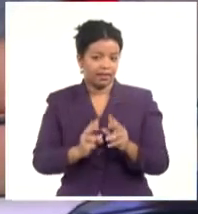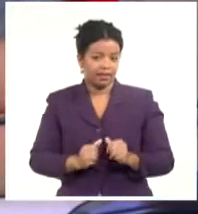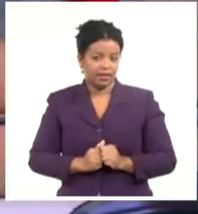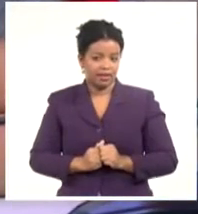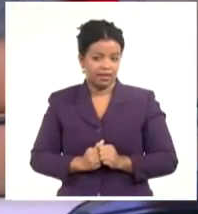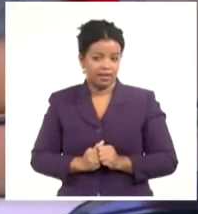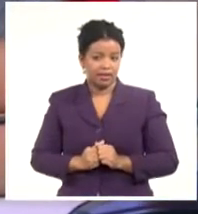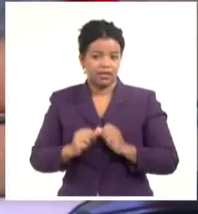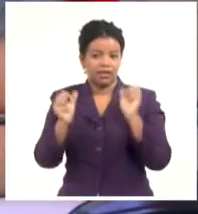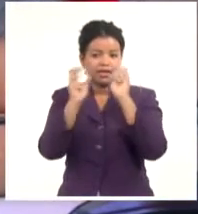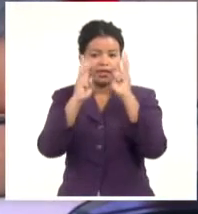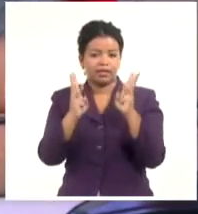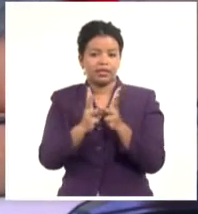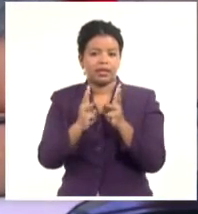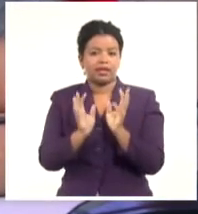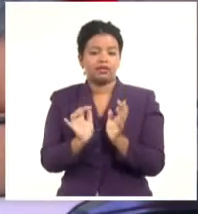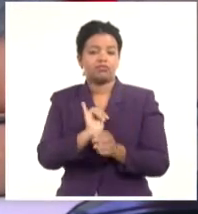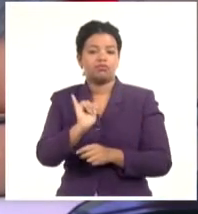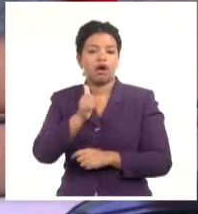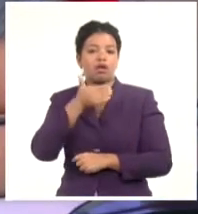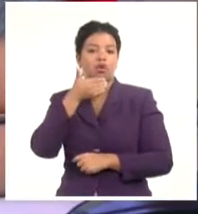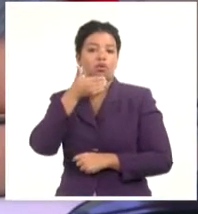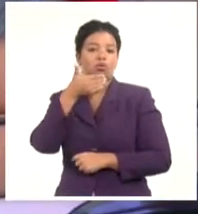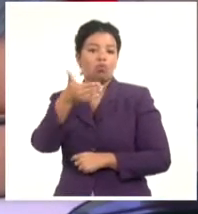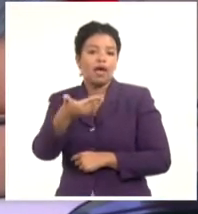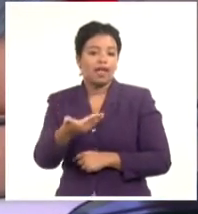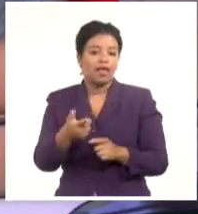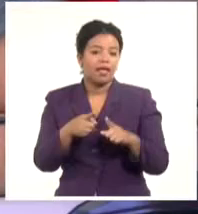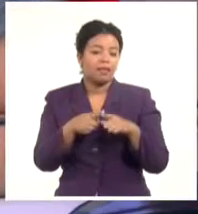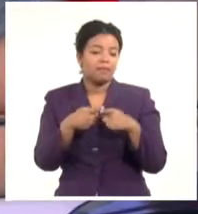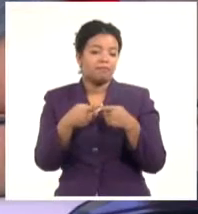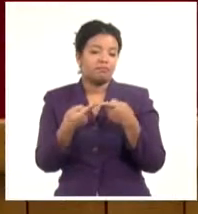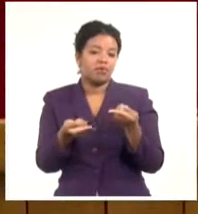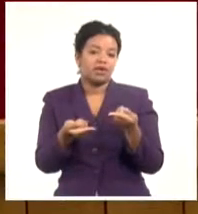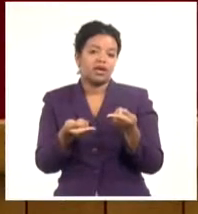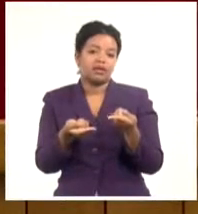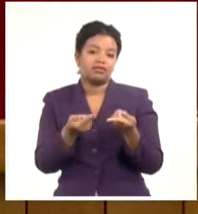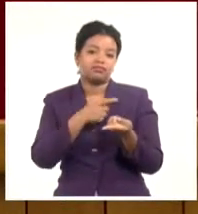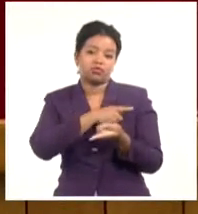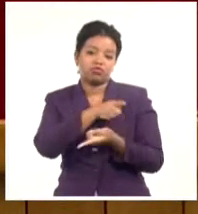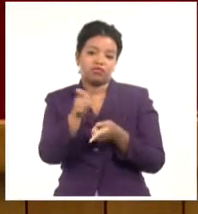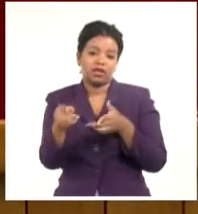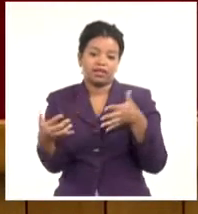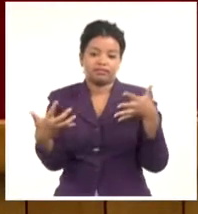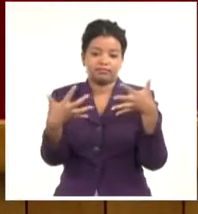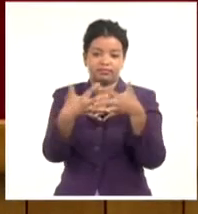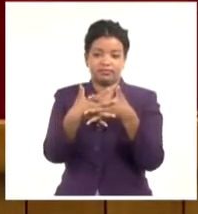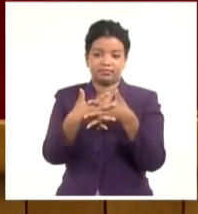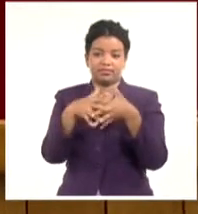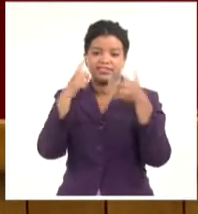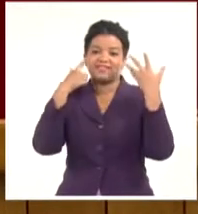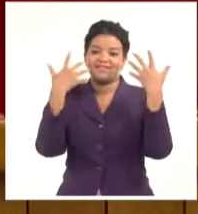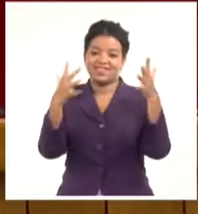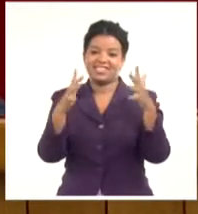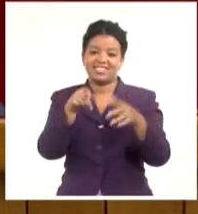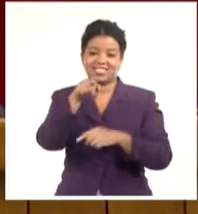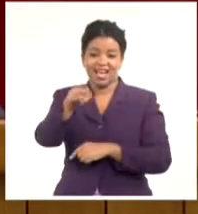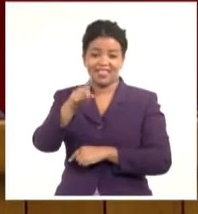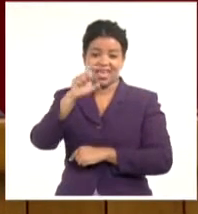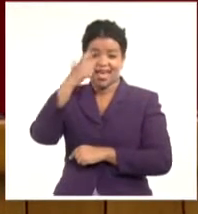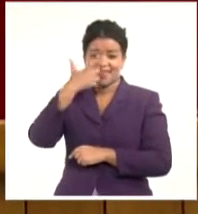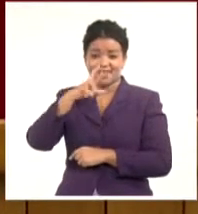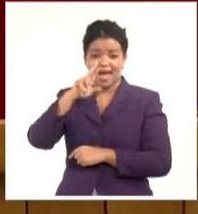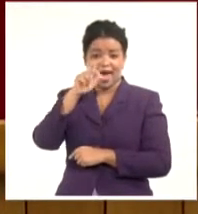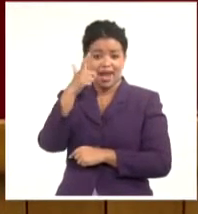son especialmente buenas cuando se trata de conectar con ustedes. Muchas felicidades, Carla, y